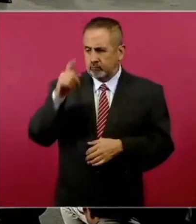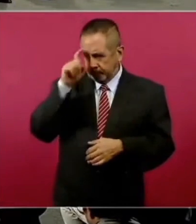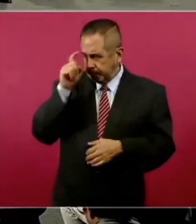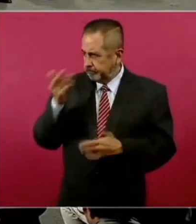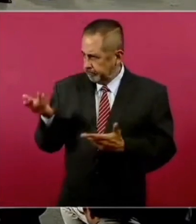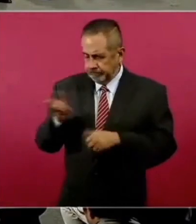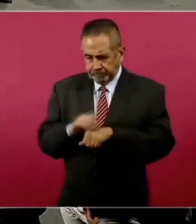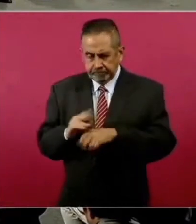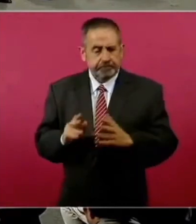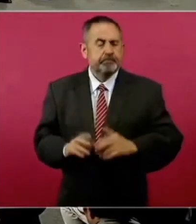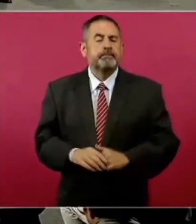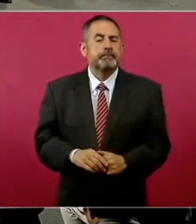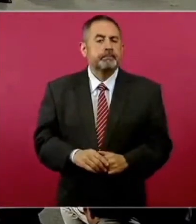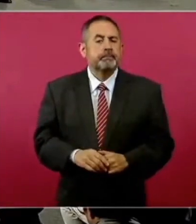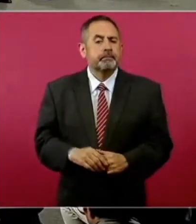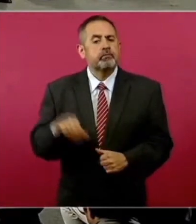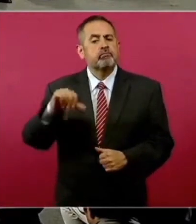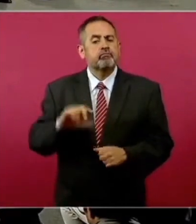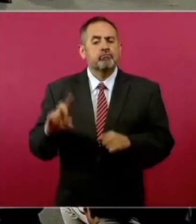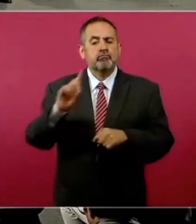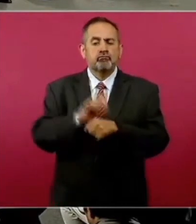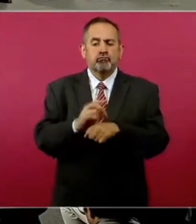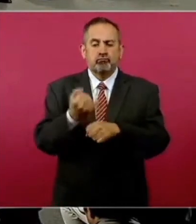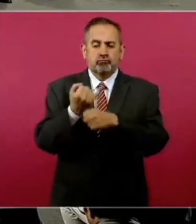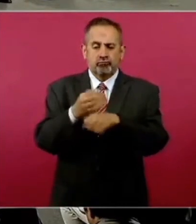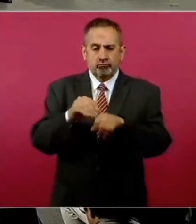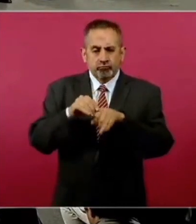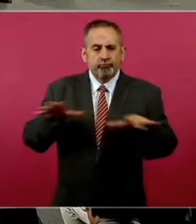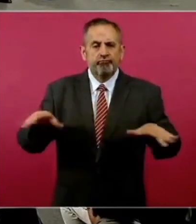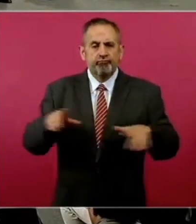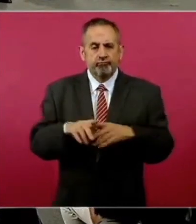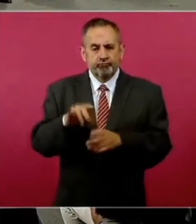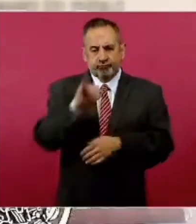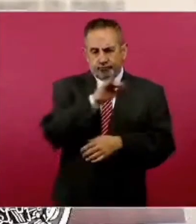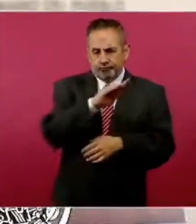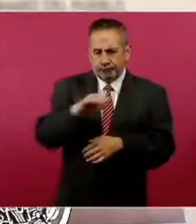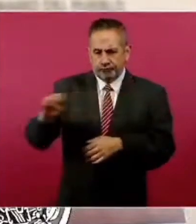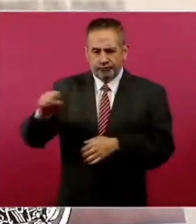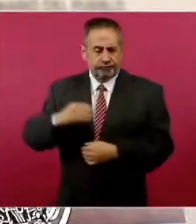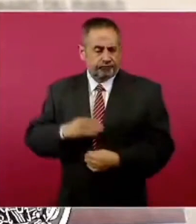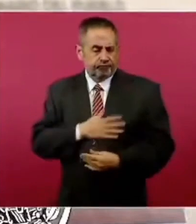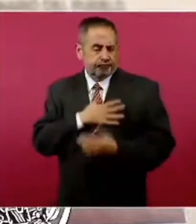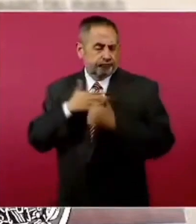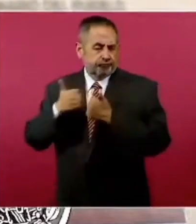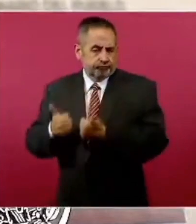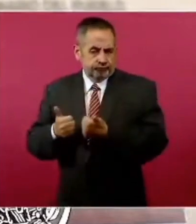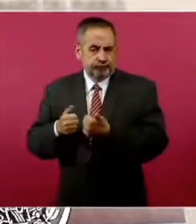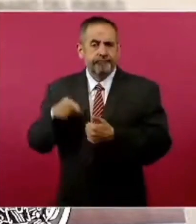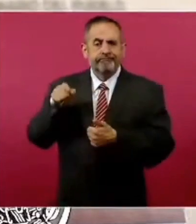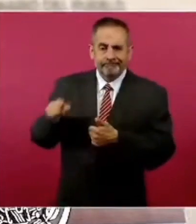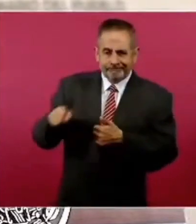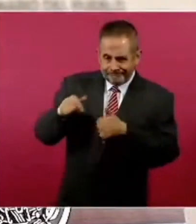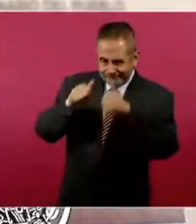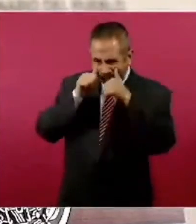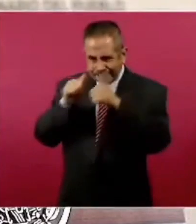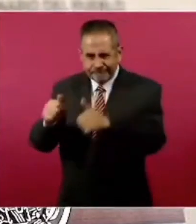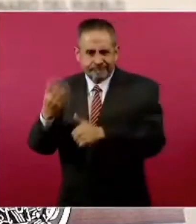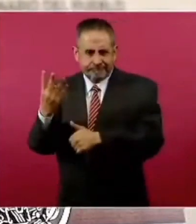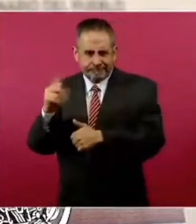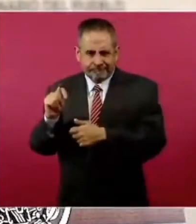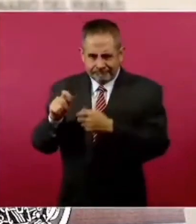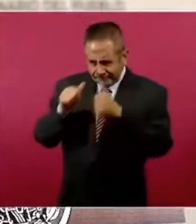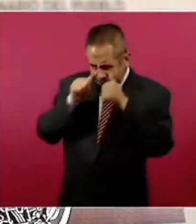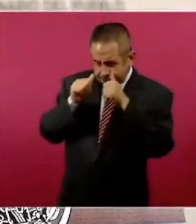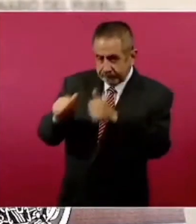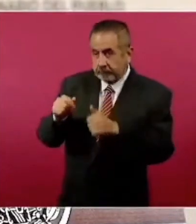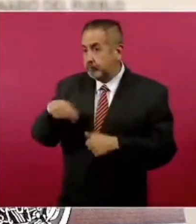el día de hoy informamos los avances del IMSS bienestar la institución de la cuarta transformación para la atención médica de personas